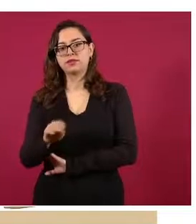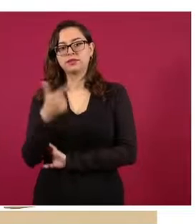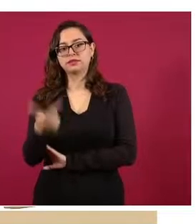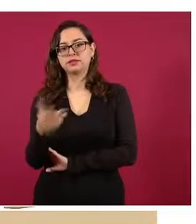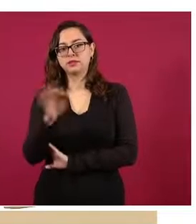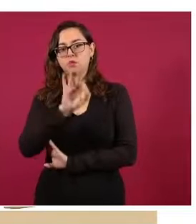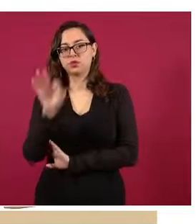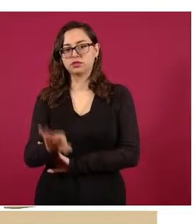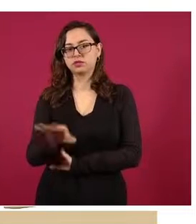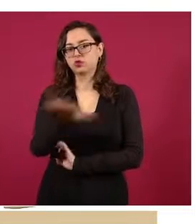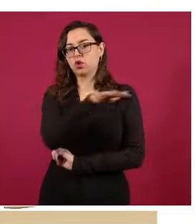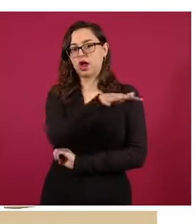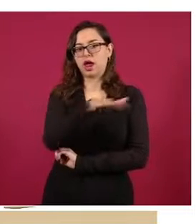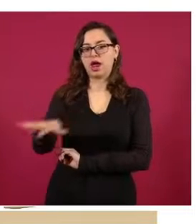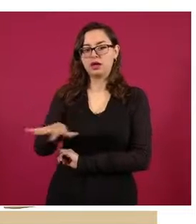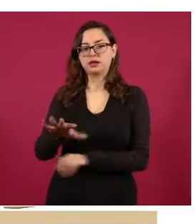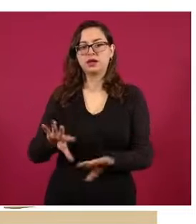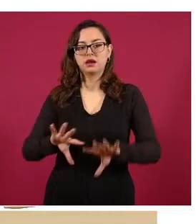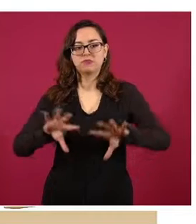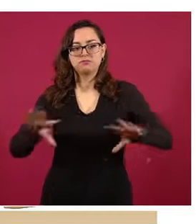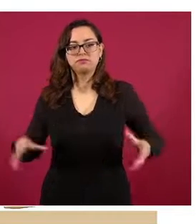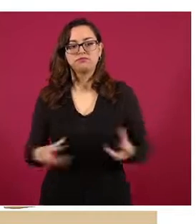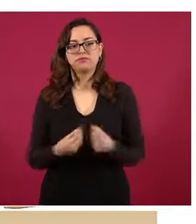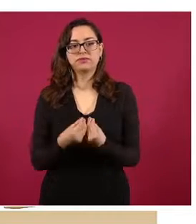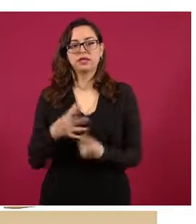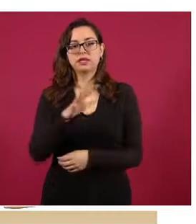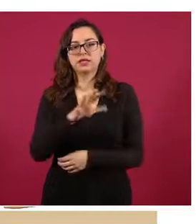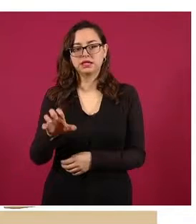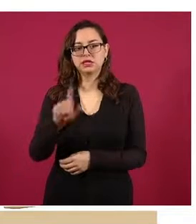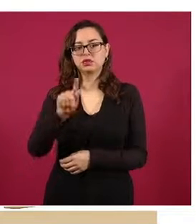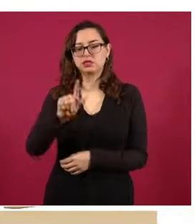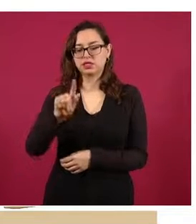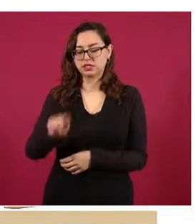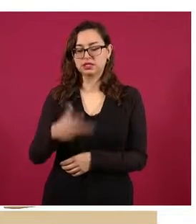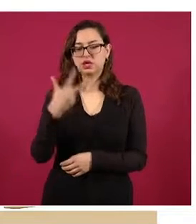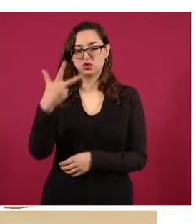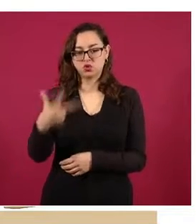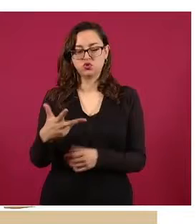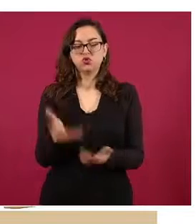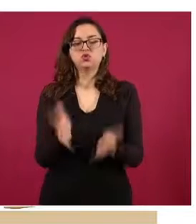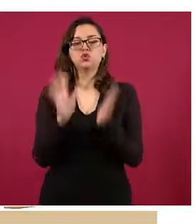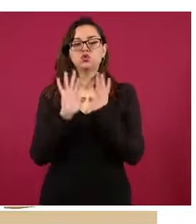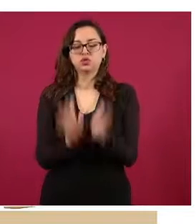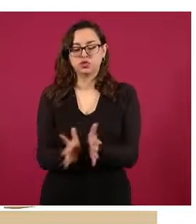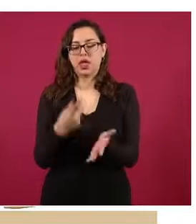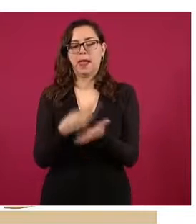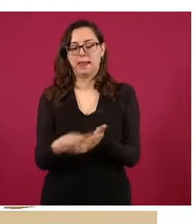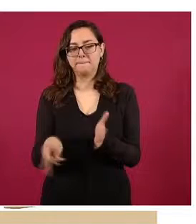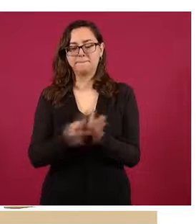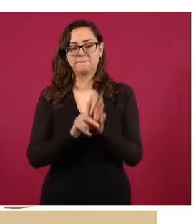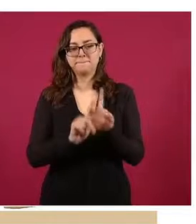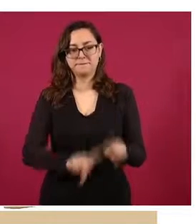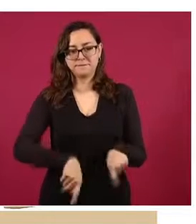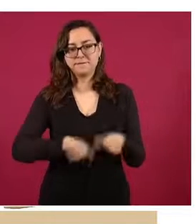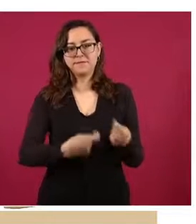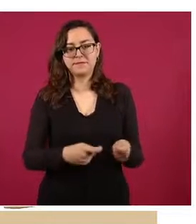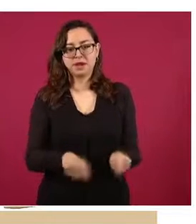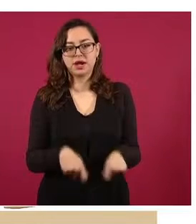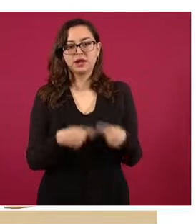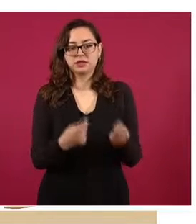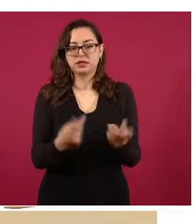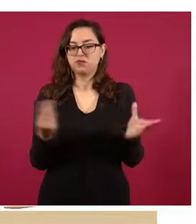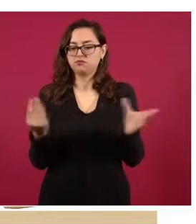enfermería. Un total de 588 de 911 médicos ya han recibido su basificación y hay una capacitación ya